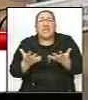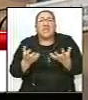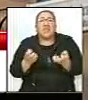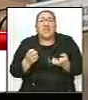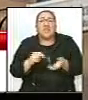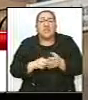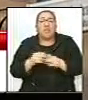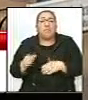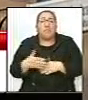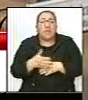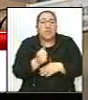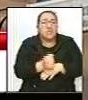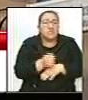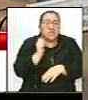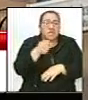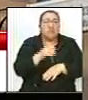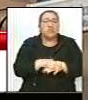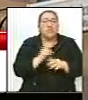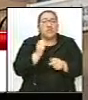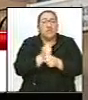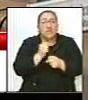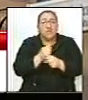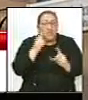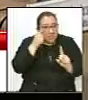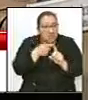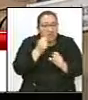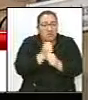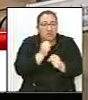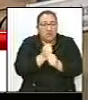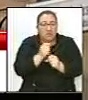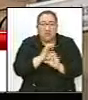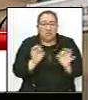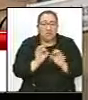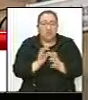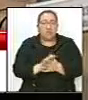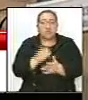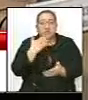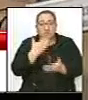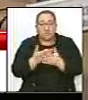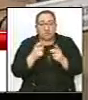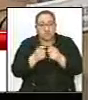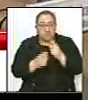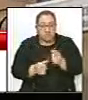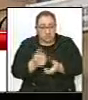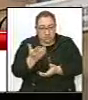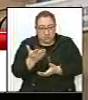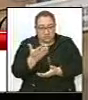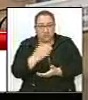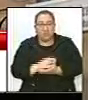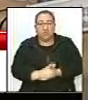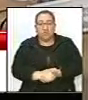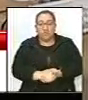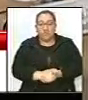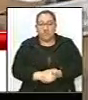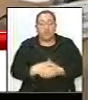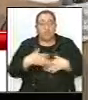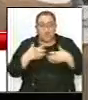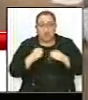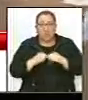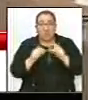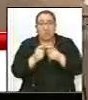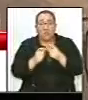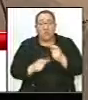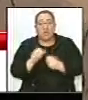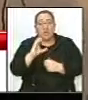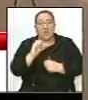de pesca, etcétera, etcétera. Ese es el gran problema, señor presidente. Muchas gracias, congresista Castro. Puede proseguir, congresista Jorge